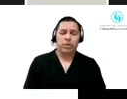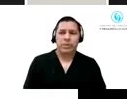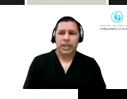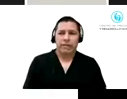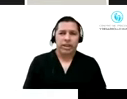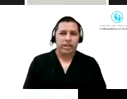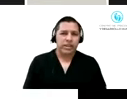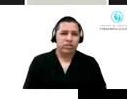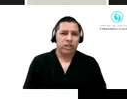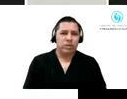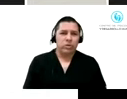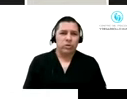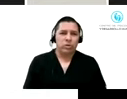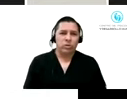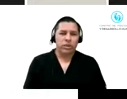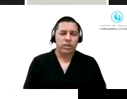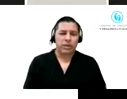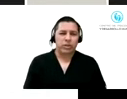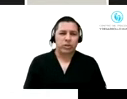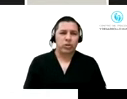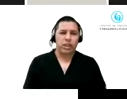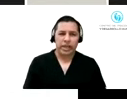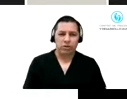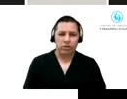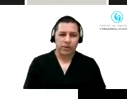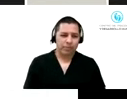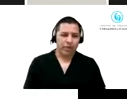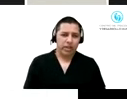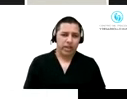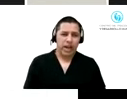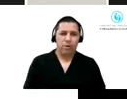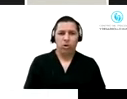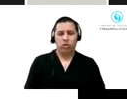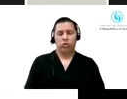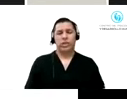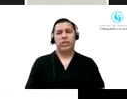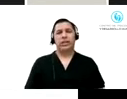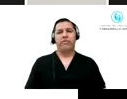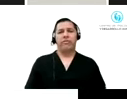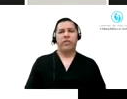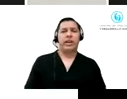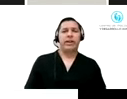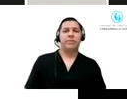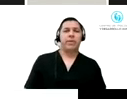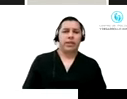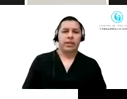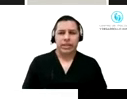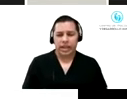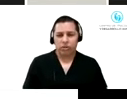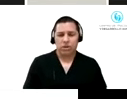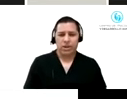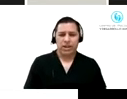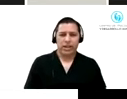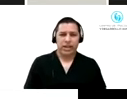no nos permiten hablar, es decir, no tenemos un espacio de diálogo. La voz nuestra fue